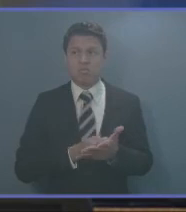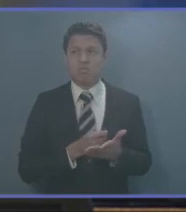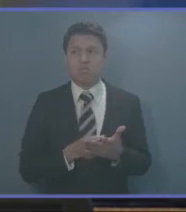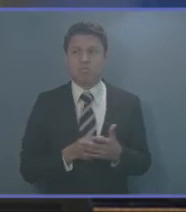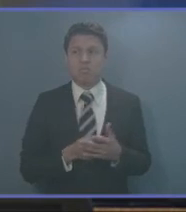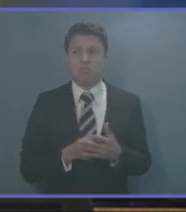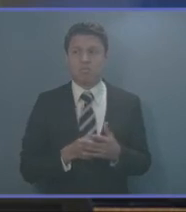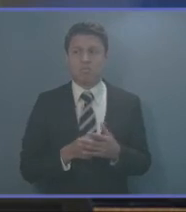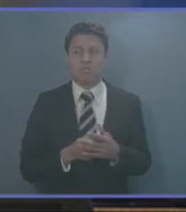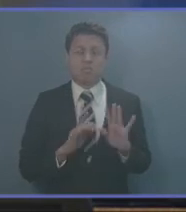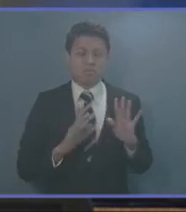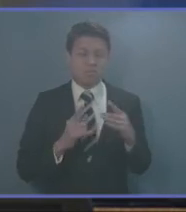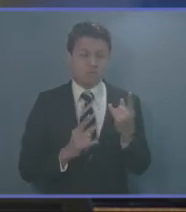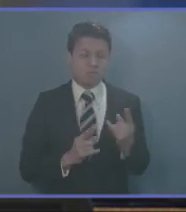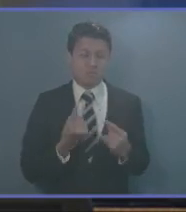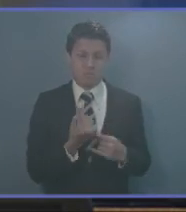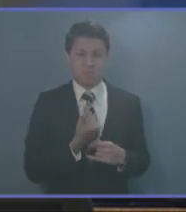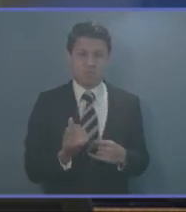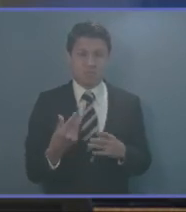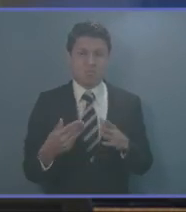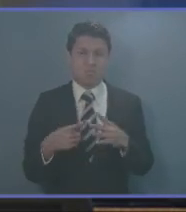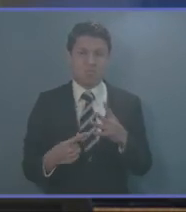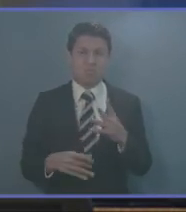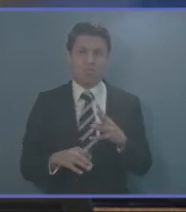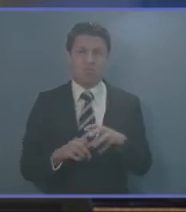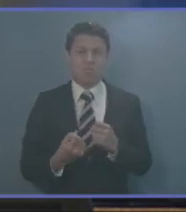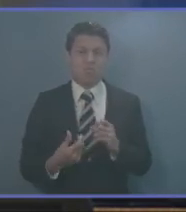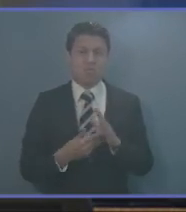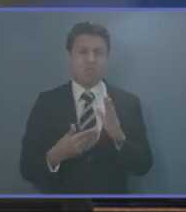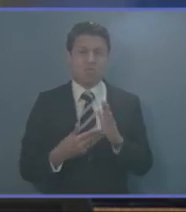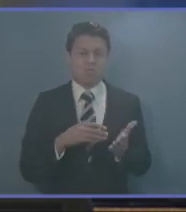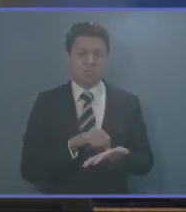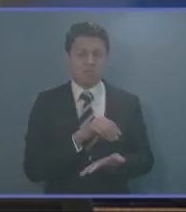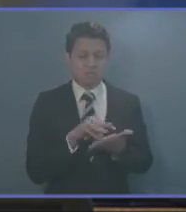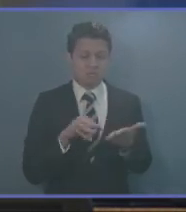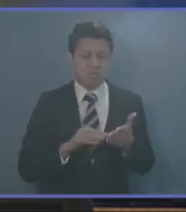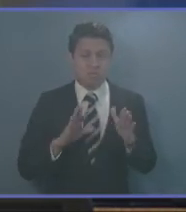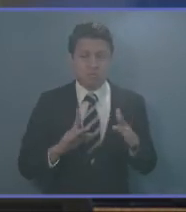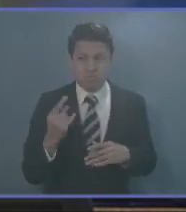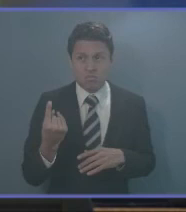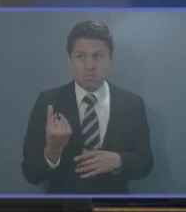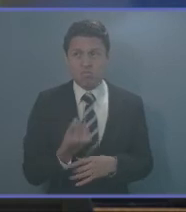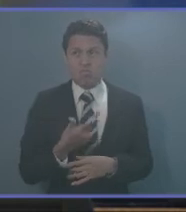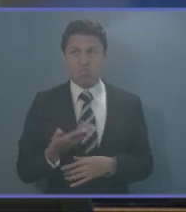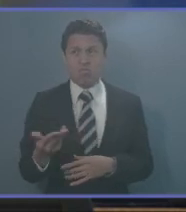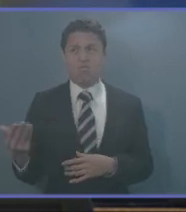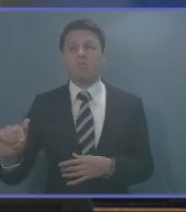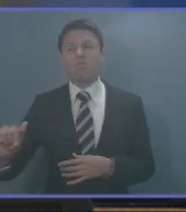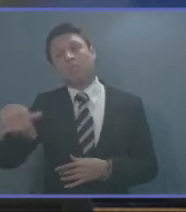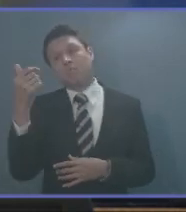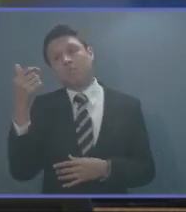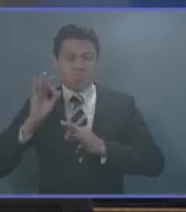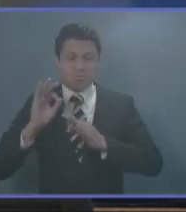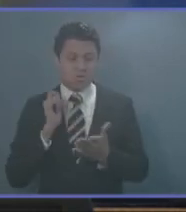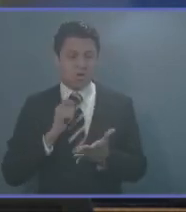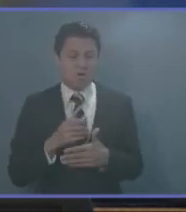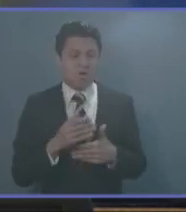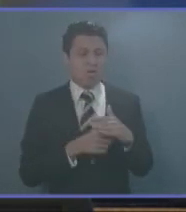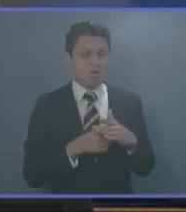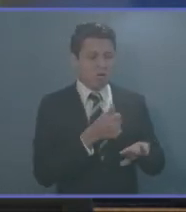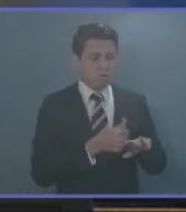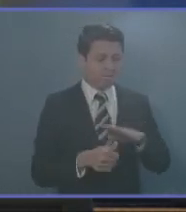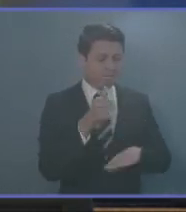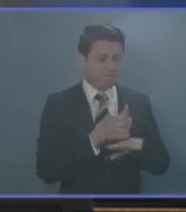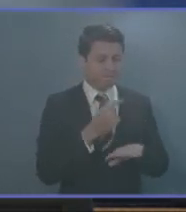que constituyen contravenciones tributarias municipales, si esos mismos hechos y otros a juicio de la Administración